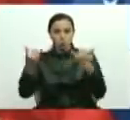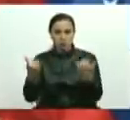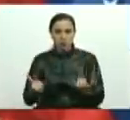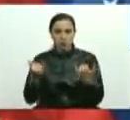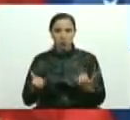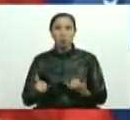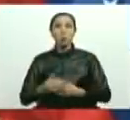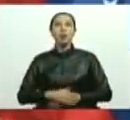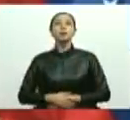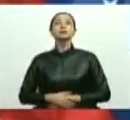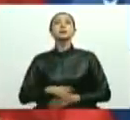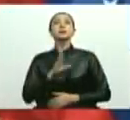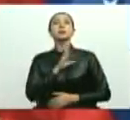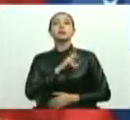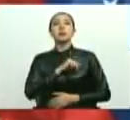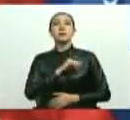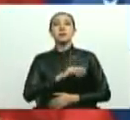SEBIN,